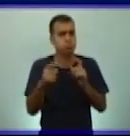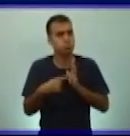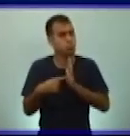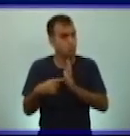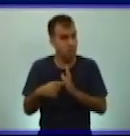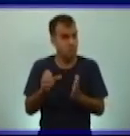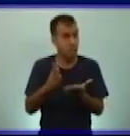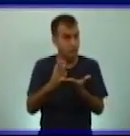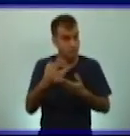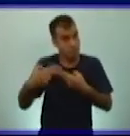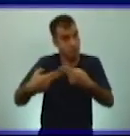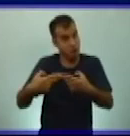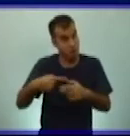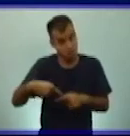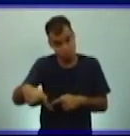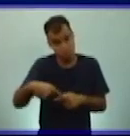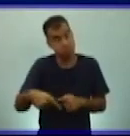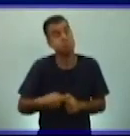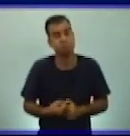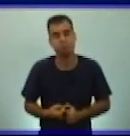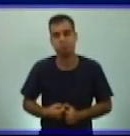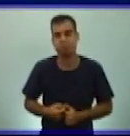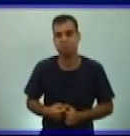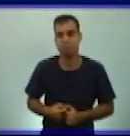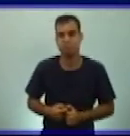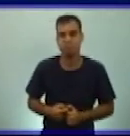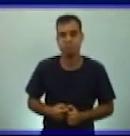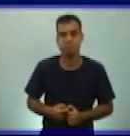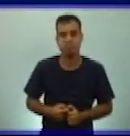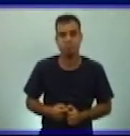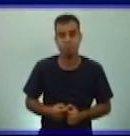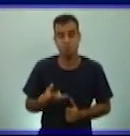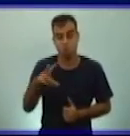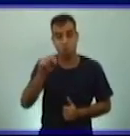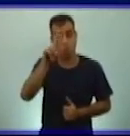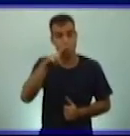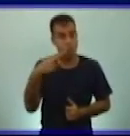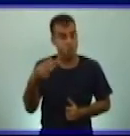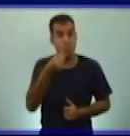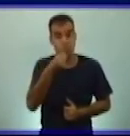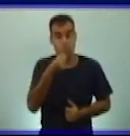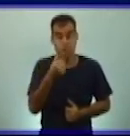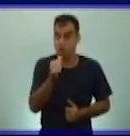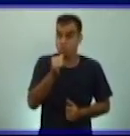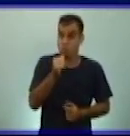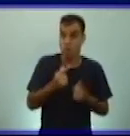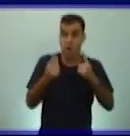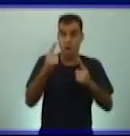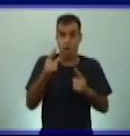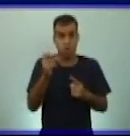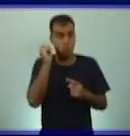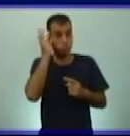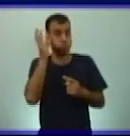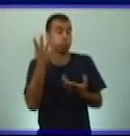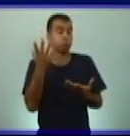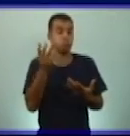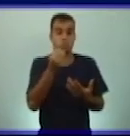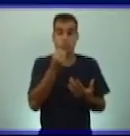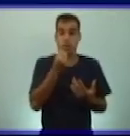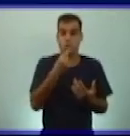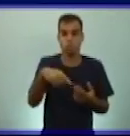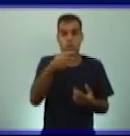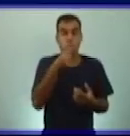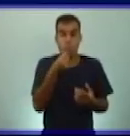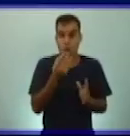clases que vamos a estar realizando durante todo este tiempo. Como es una nueva unidad, sé que pueden existir muchas dudas y quiero que todo el que tenga la